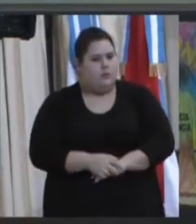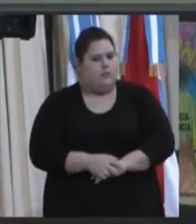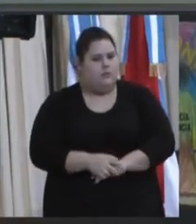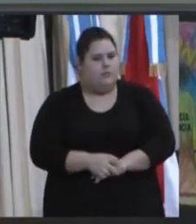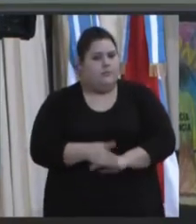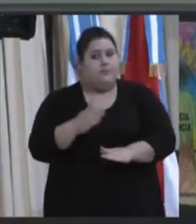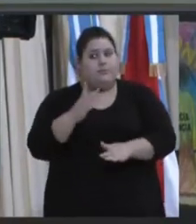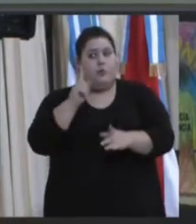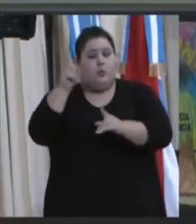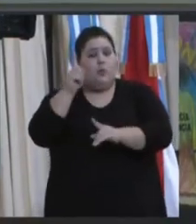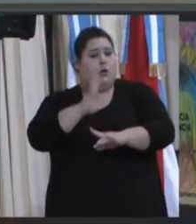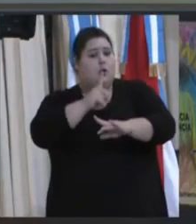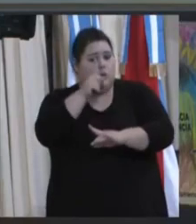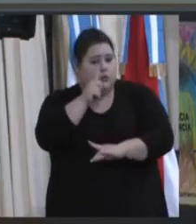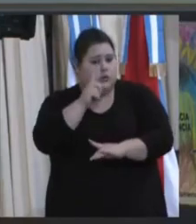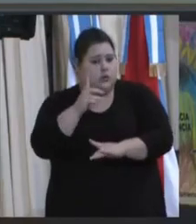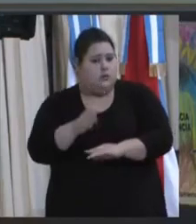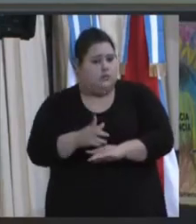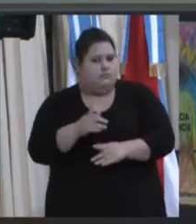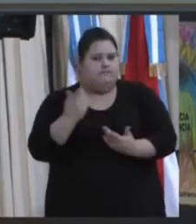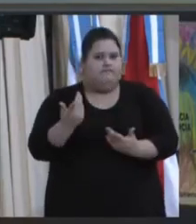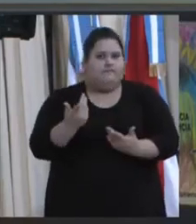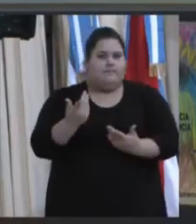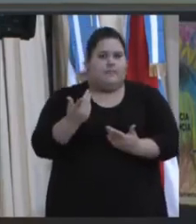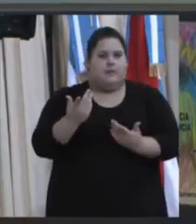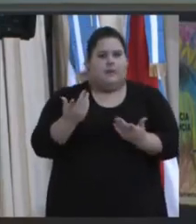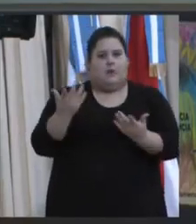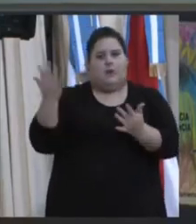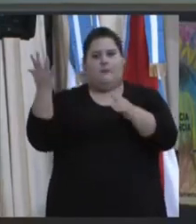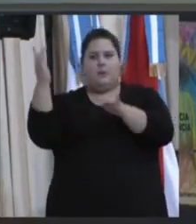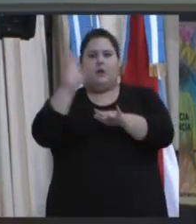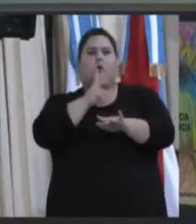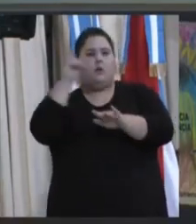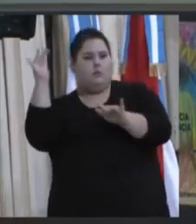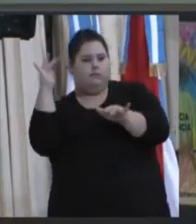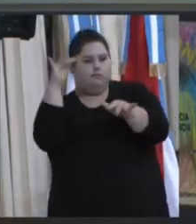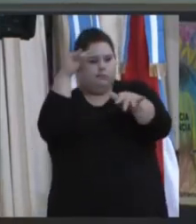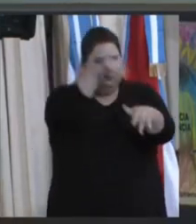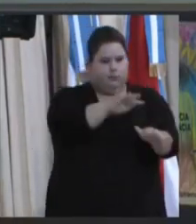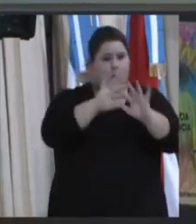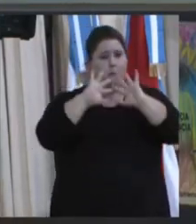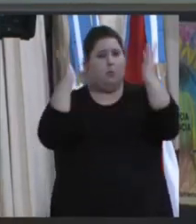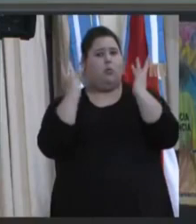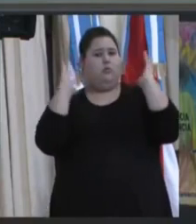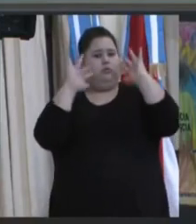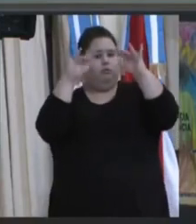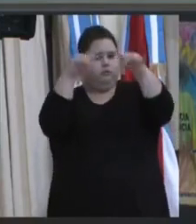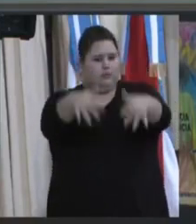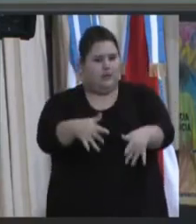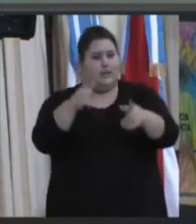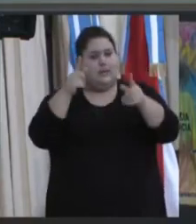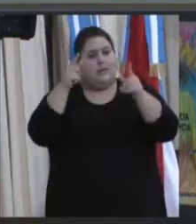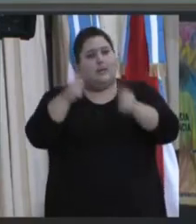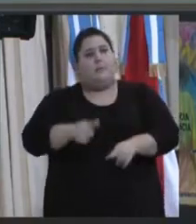de Rusia y con la posibilidad de que el bolchevismo se expanda por el, el mundo, no solo